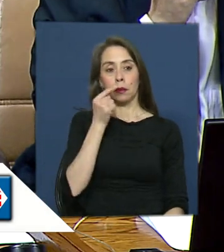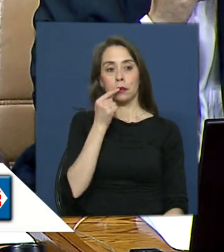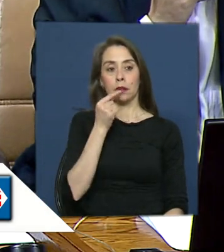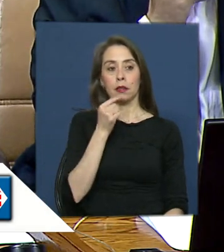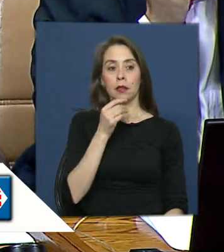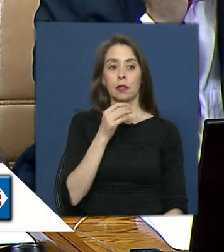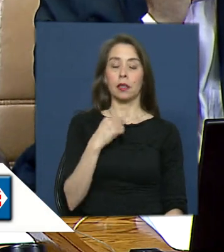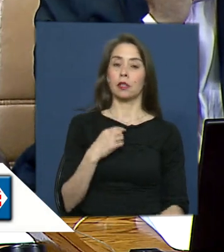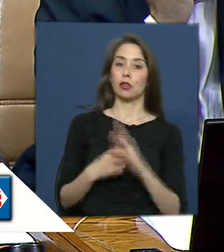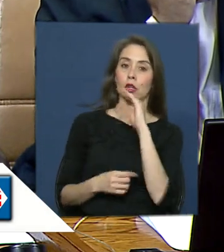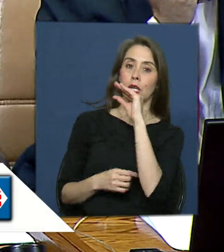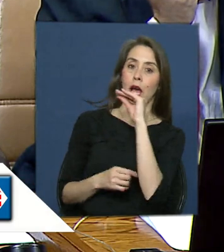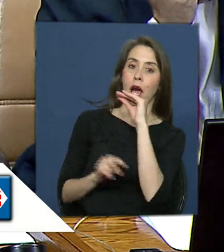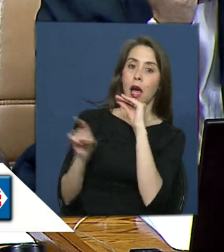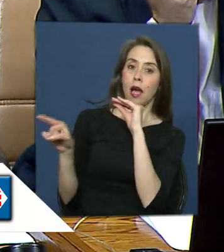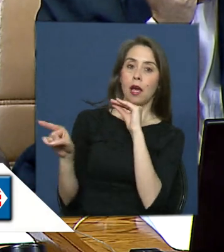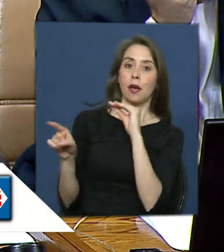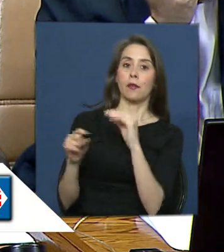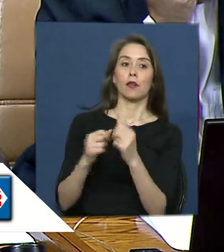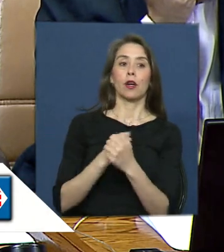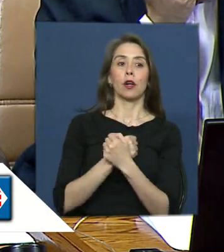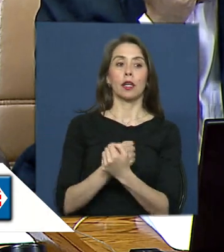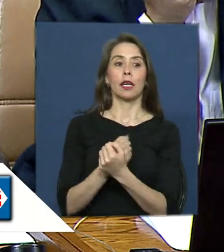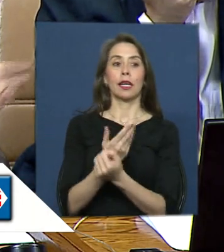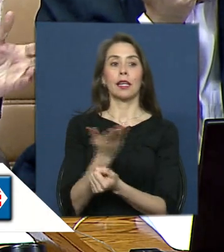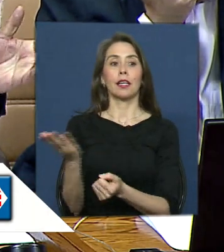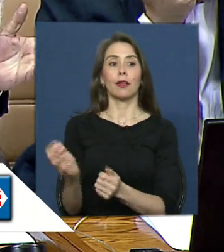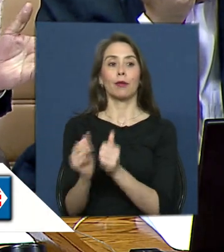hablarle especialmente a nuestros queridos colegas